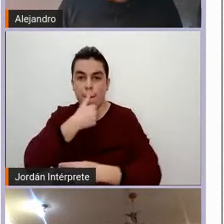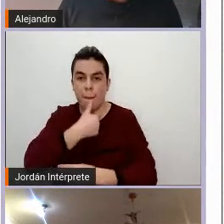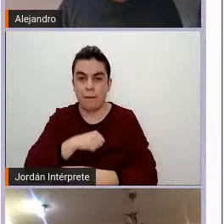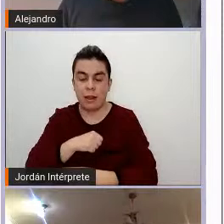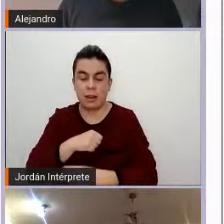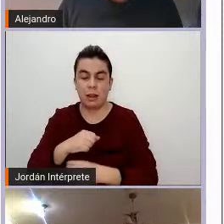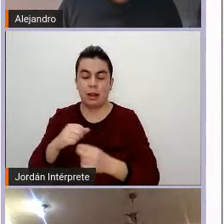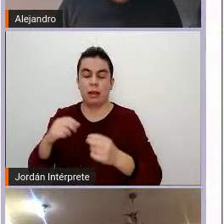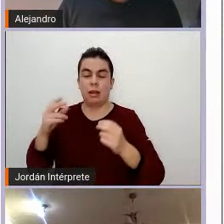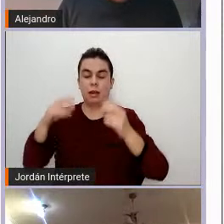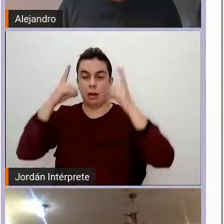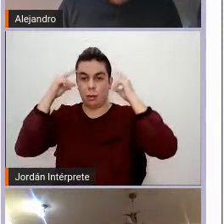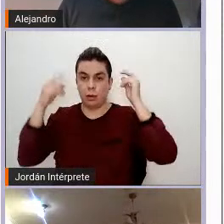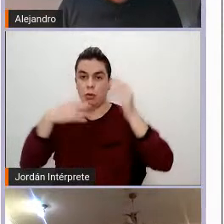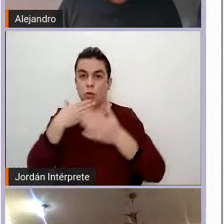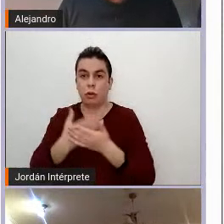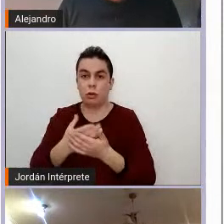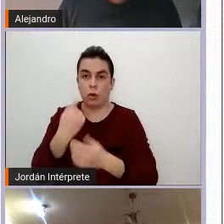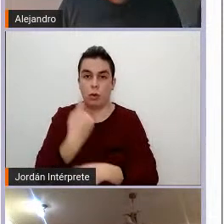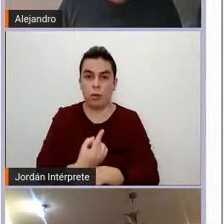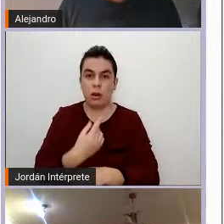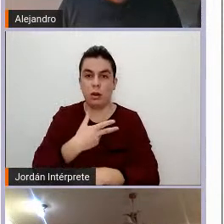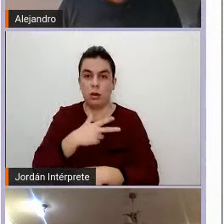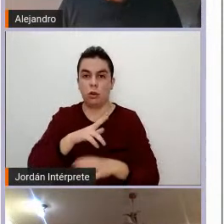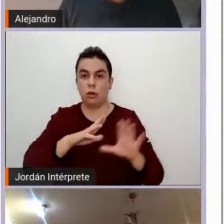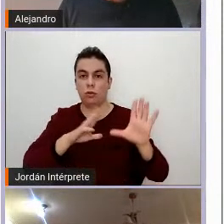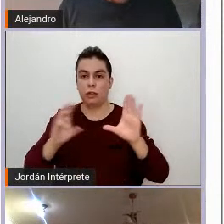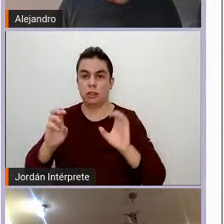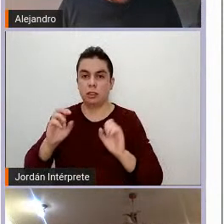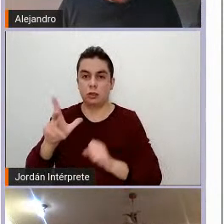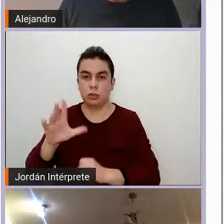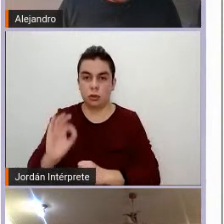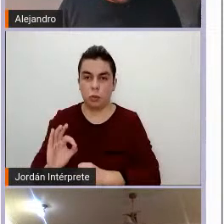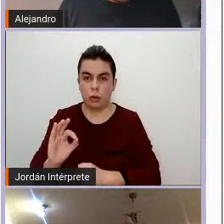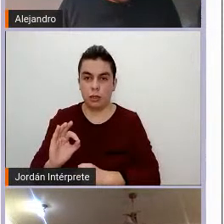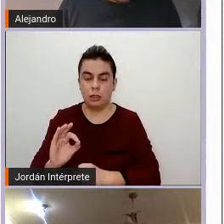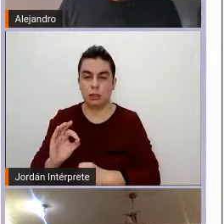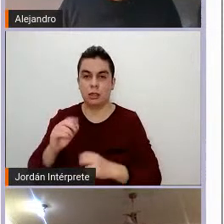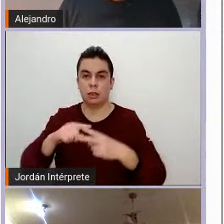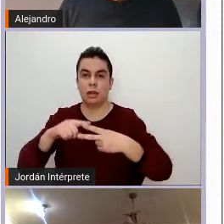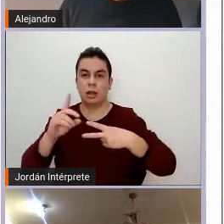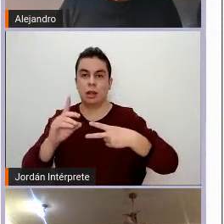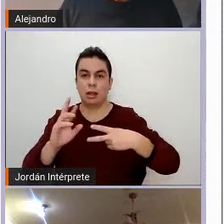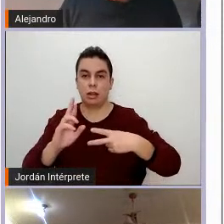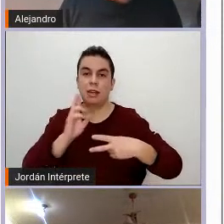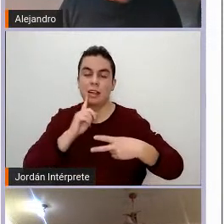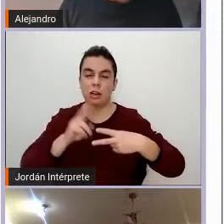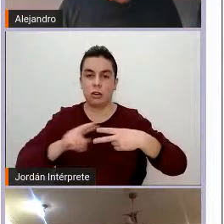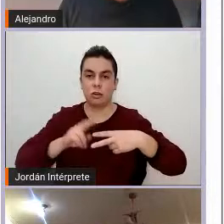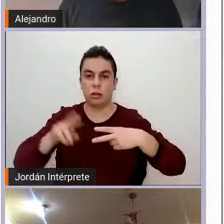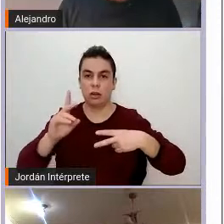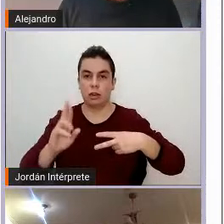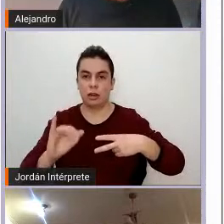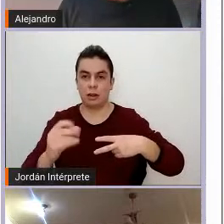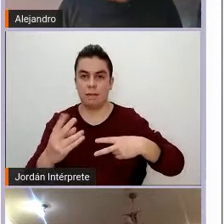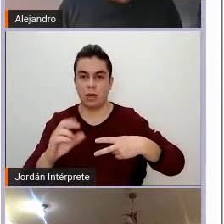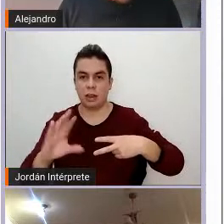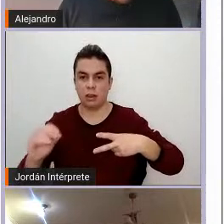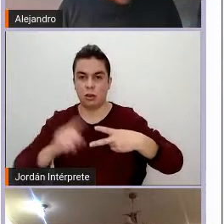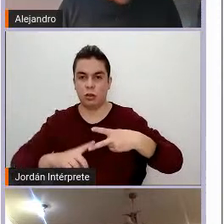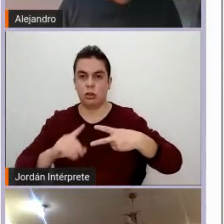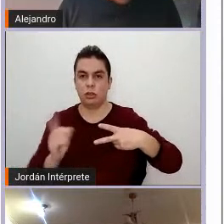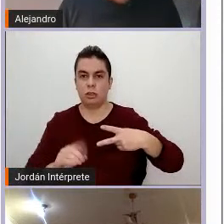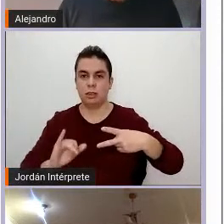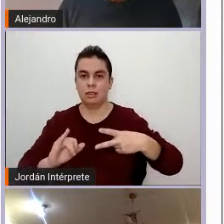1950, con dibujos de los muralistas Diego Rivera y David Alfaro Siqueiros. Según Méndez Ramírez, Neruda